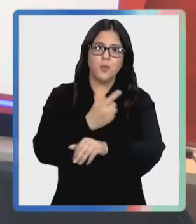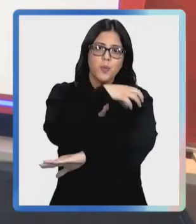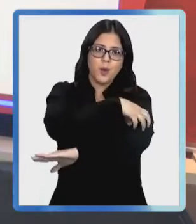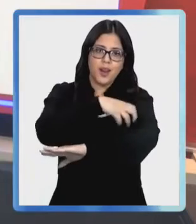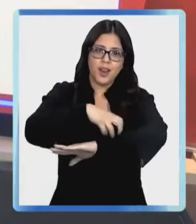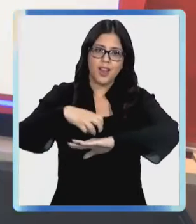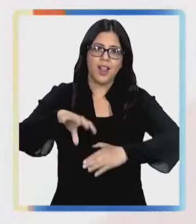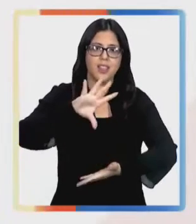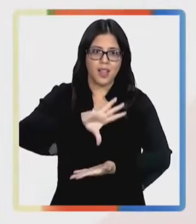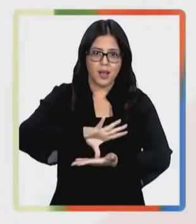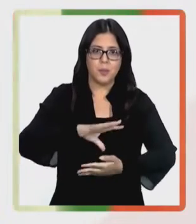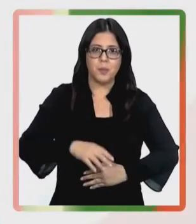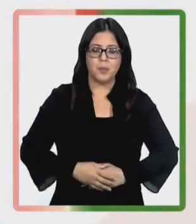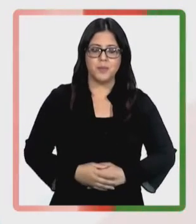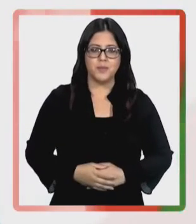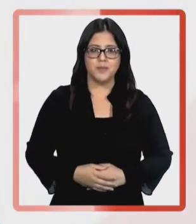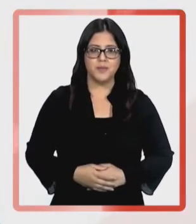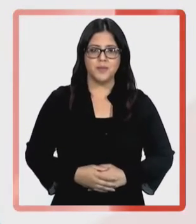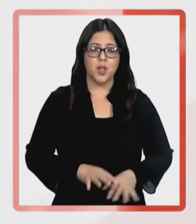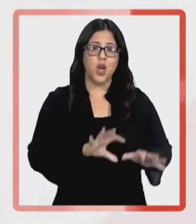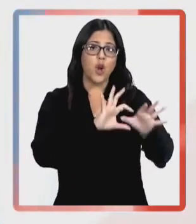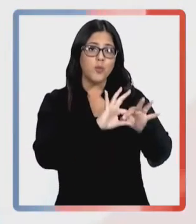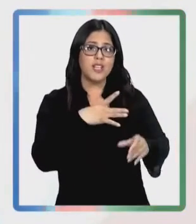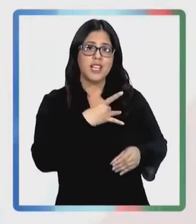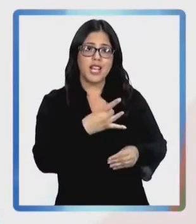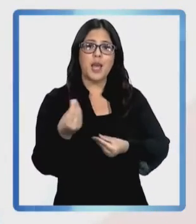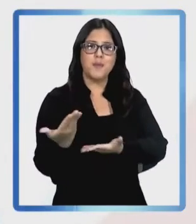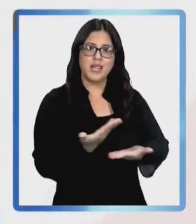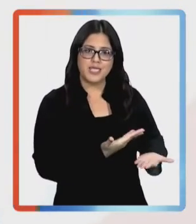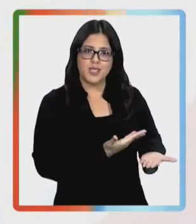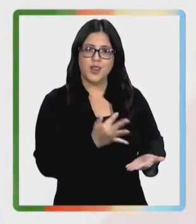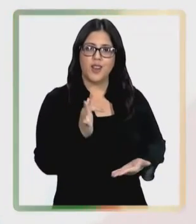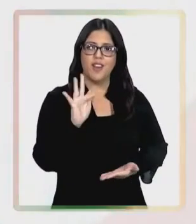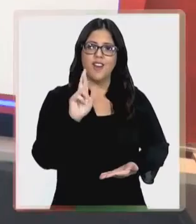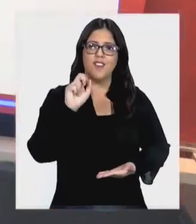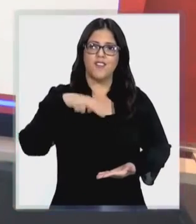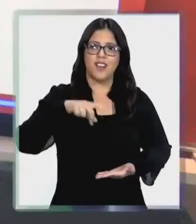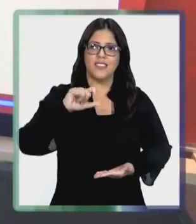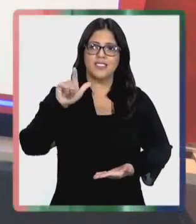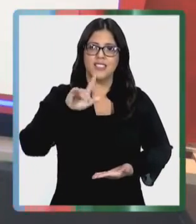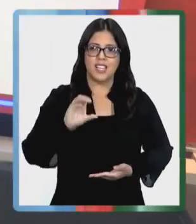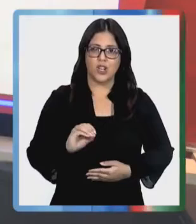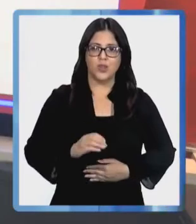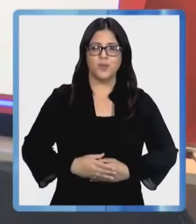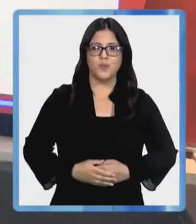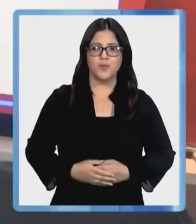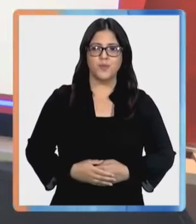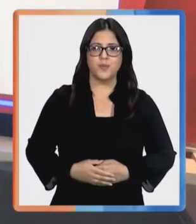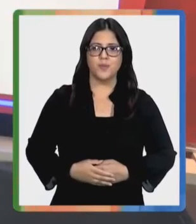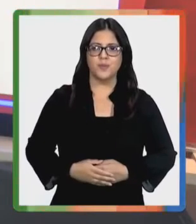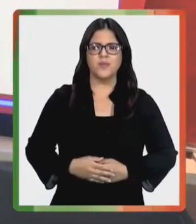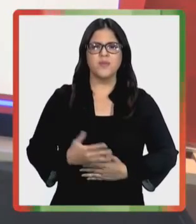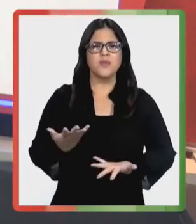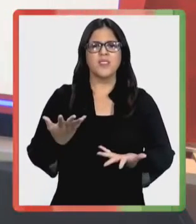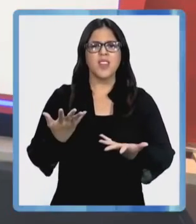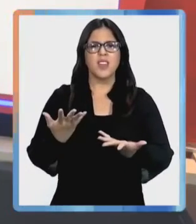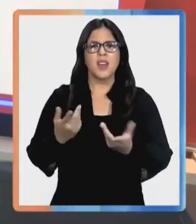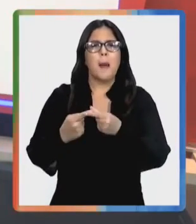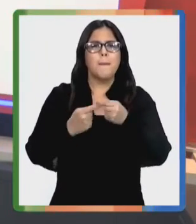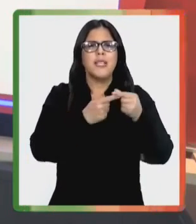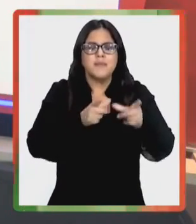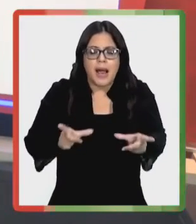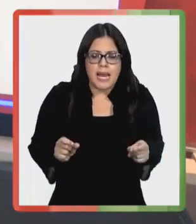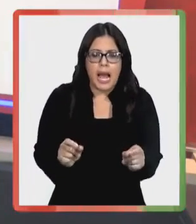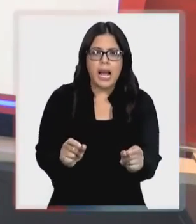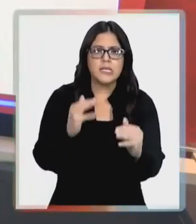las regiones del país. Muchas gracias por la invitación, Francisco. Por favor, cuéntanos, ¿cuáles son los principales cánceres de